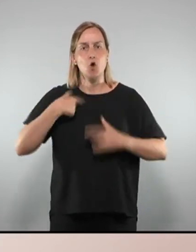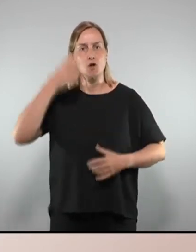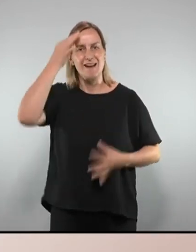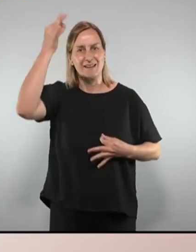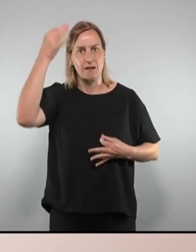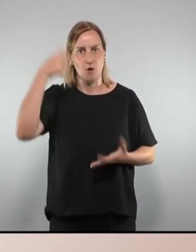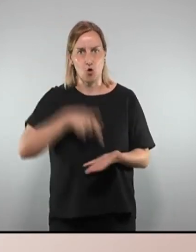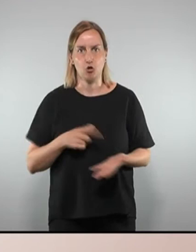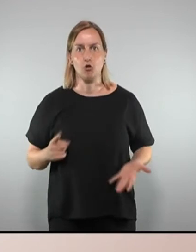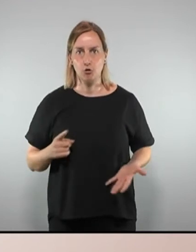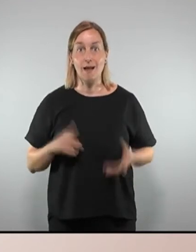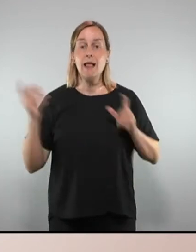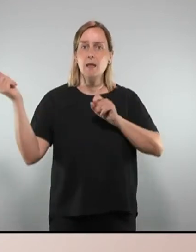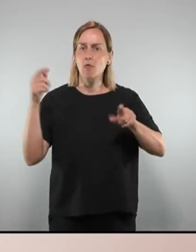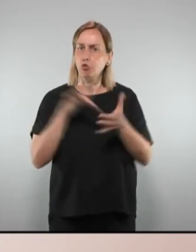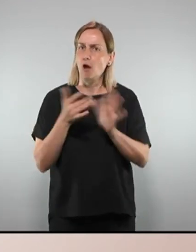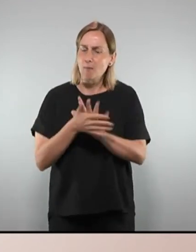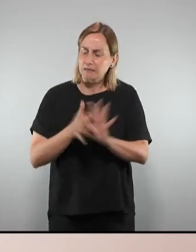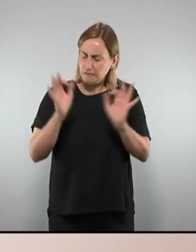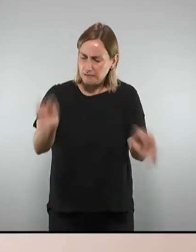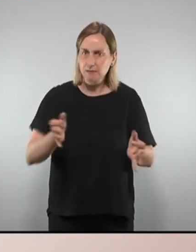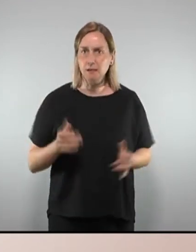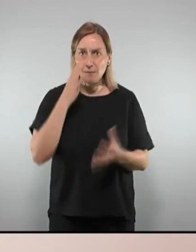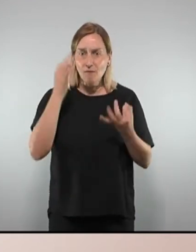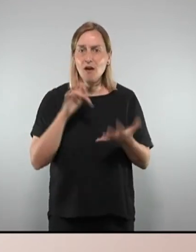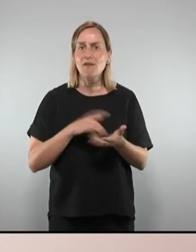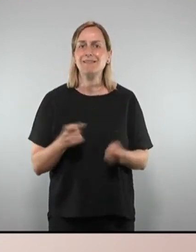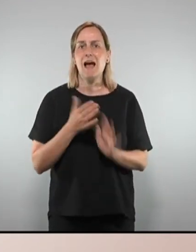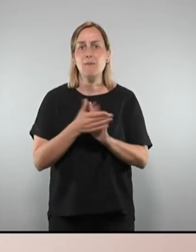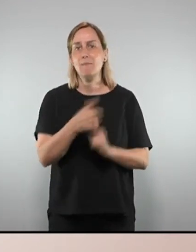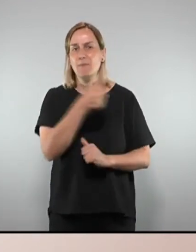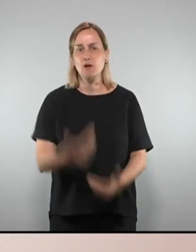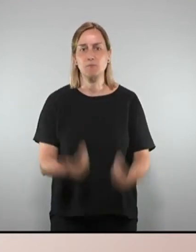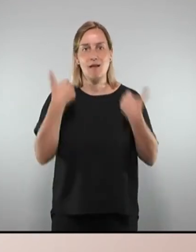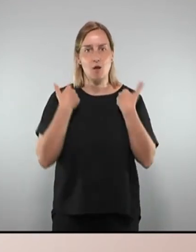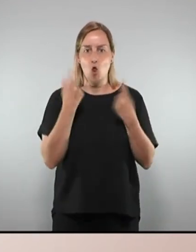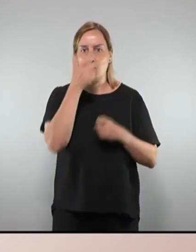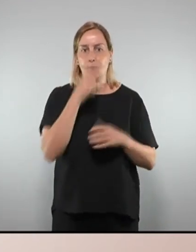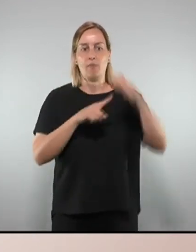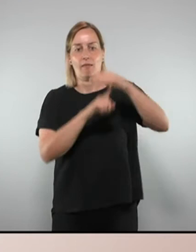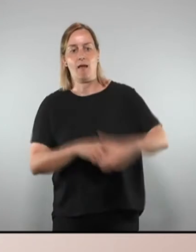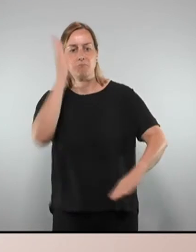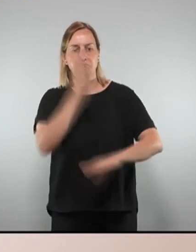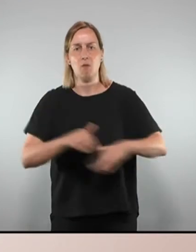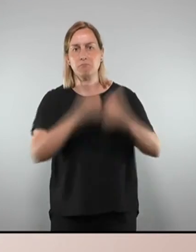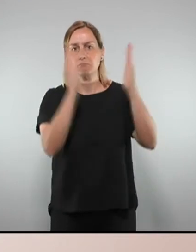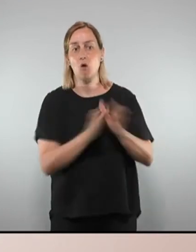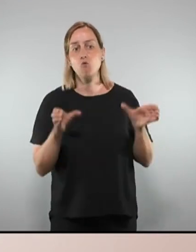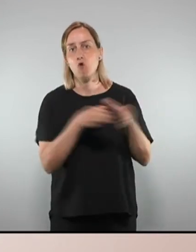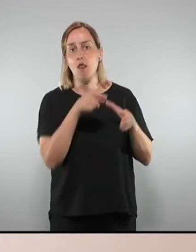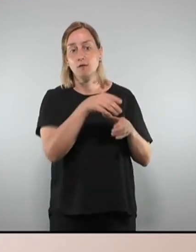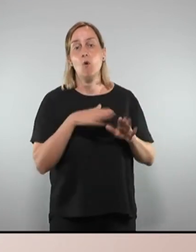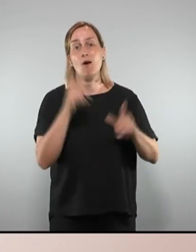sobre la inmigración hay que hablar si efectivamente pero hay que hablar con responsabilidad evitando criminalizar a colectivos enteros evitando el